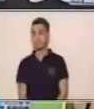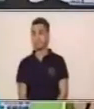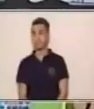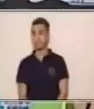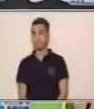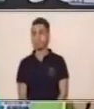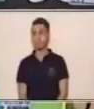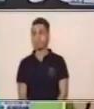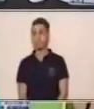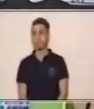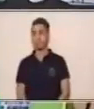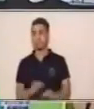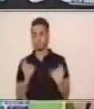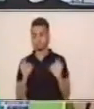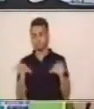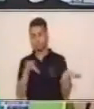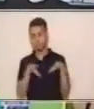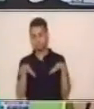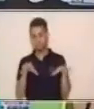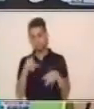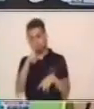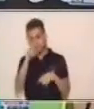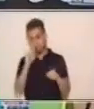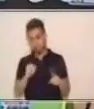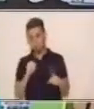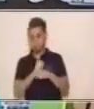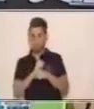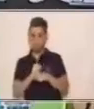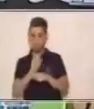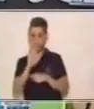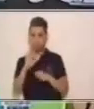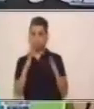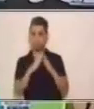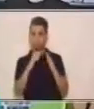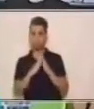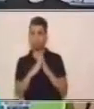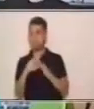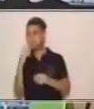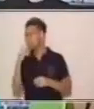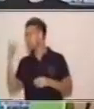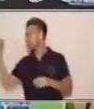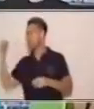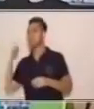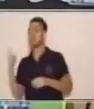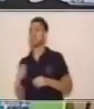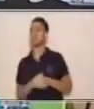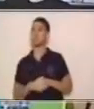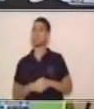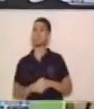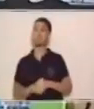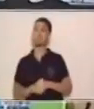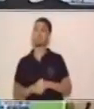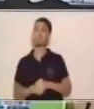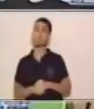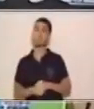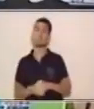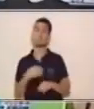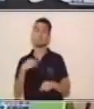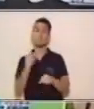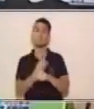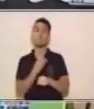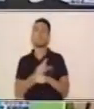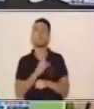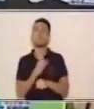¿Sí? Es muy bonita. Tú la puedes practicar en casa. Si te das cuenta, acá utilicé